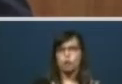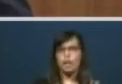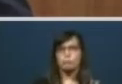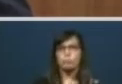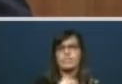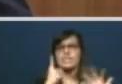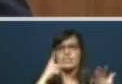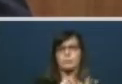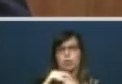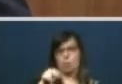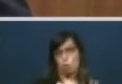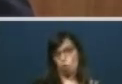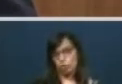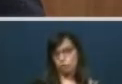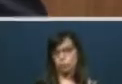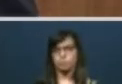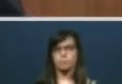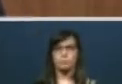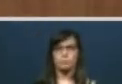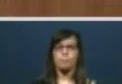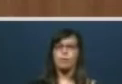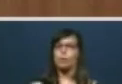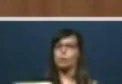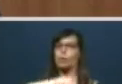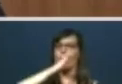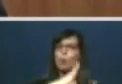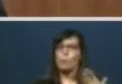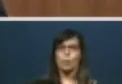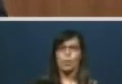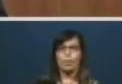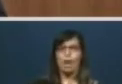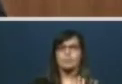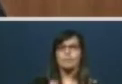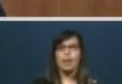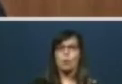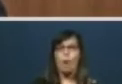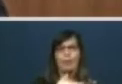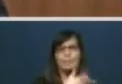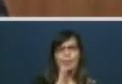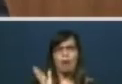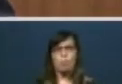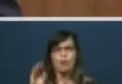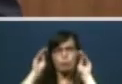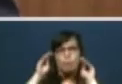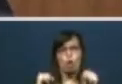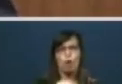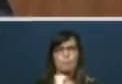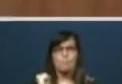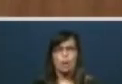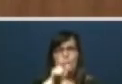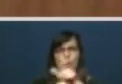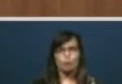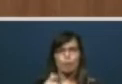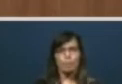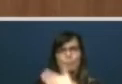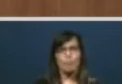euros nuestra comunidad ha sido pionera en los itinerarios para la formación y el empleo de las personas con discapacidad que hemos